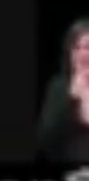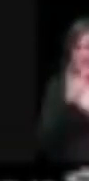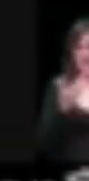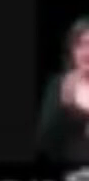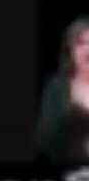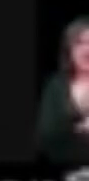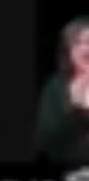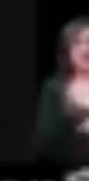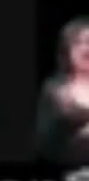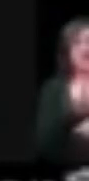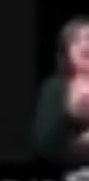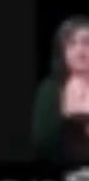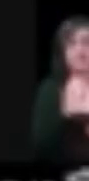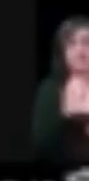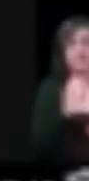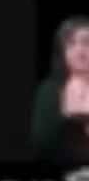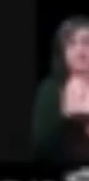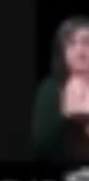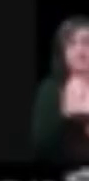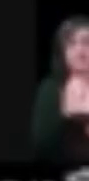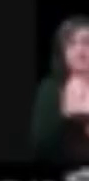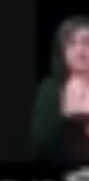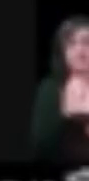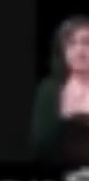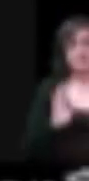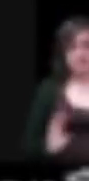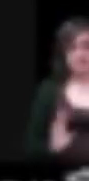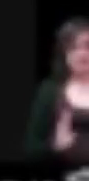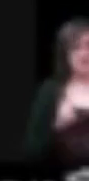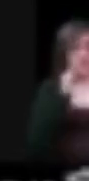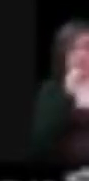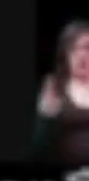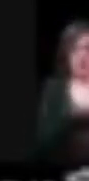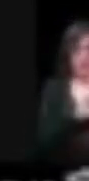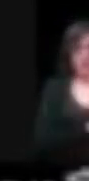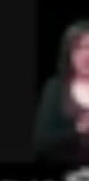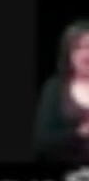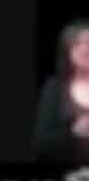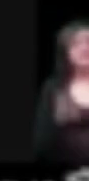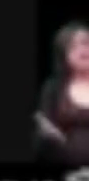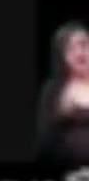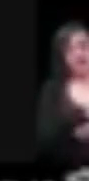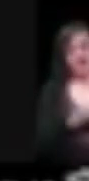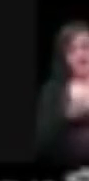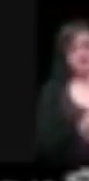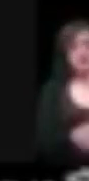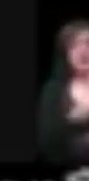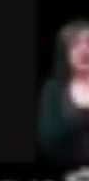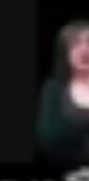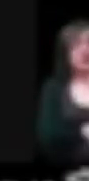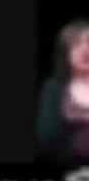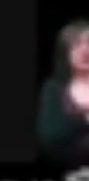de hombres o mujeres, según sea el caso. Es decir, el derecho de adopción encuentra